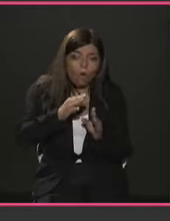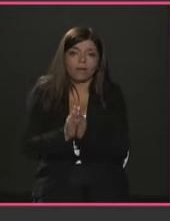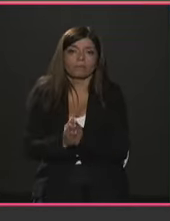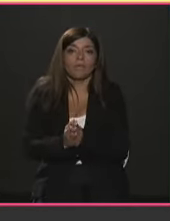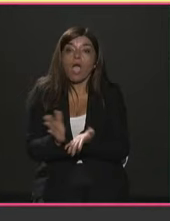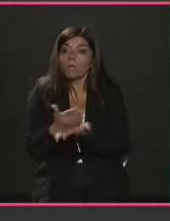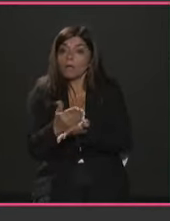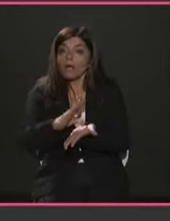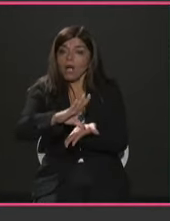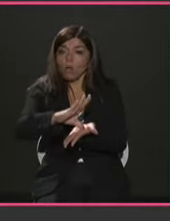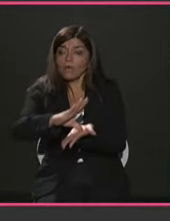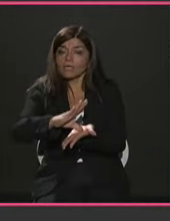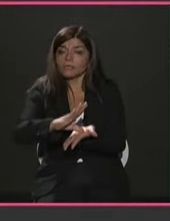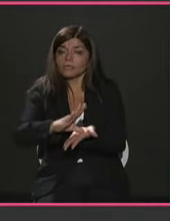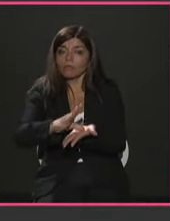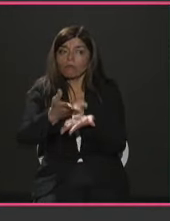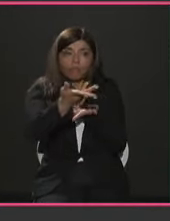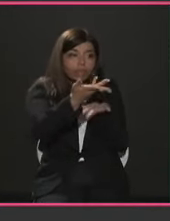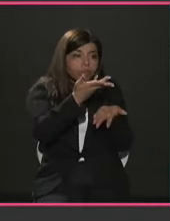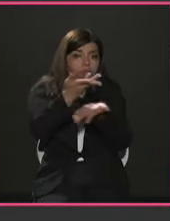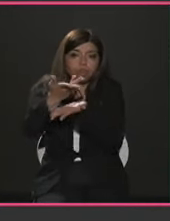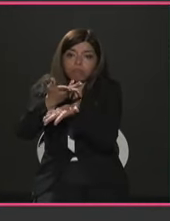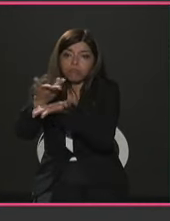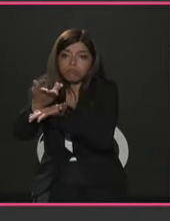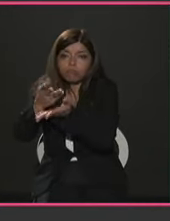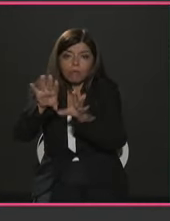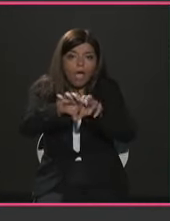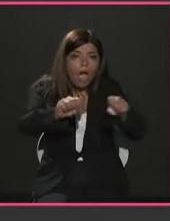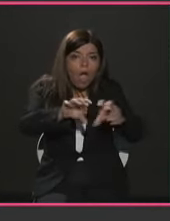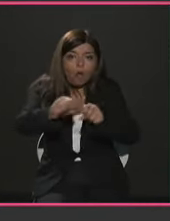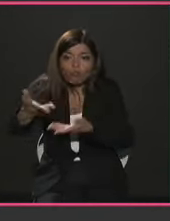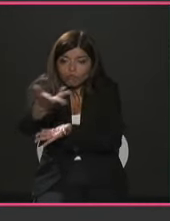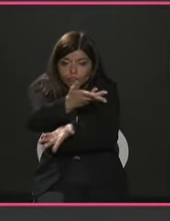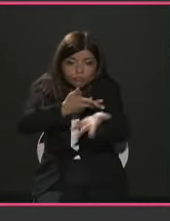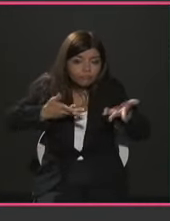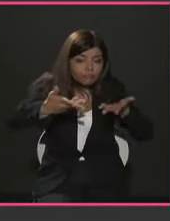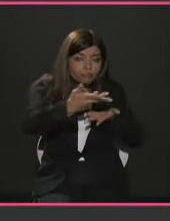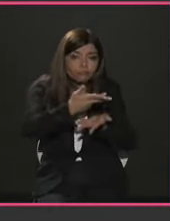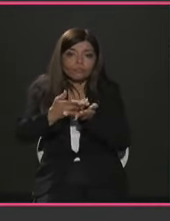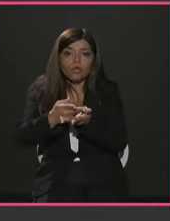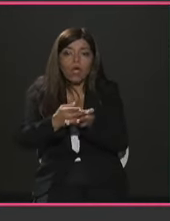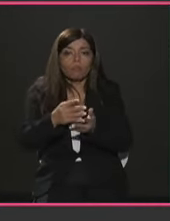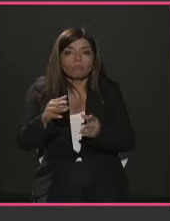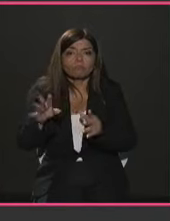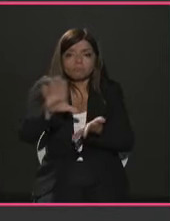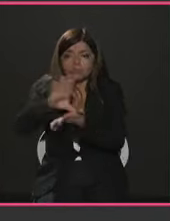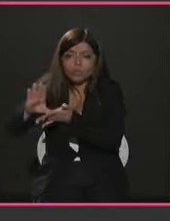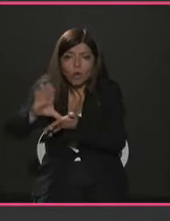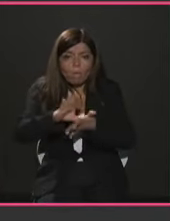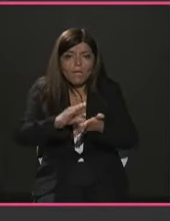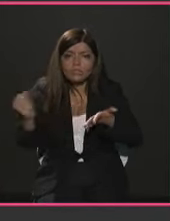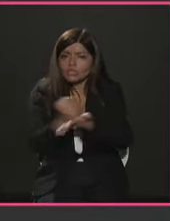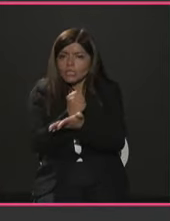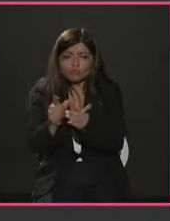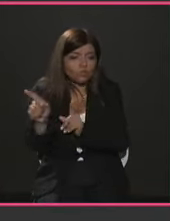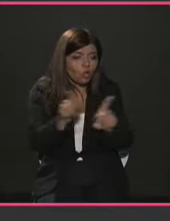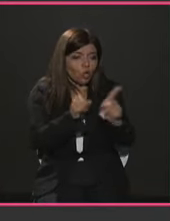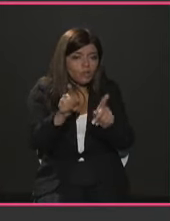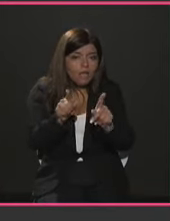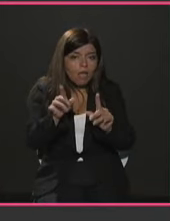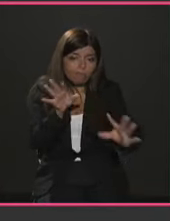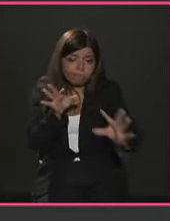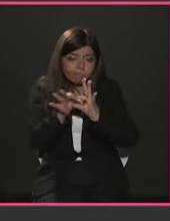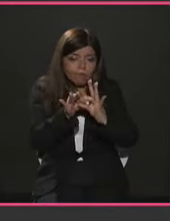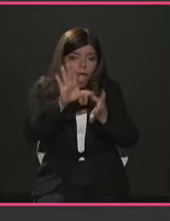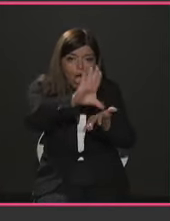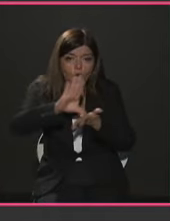preparar a los países para que hablen entre ellos y para que hagan negociaciones y para que generen gestiones de